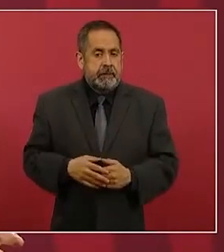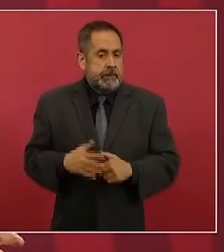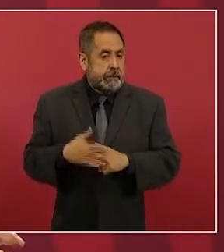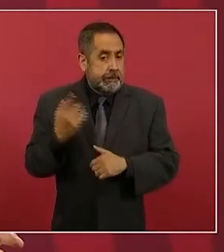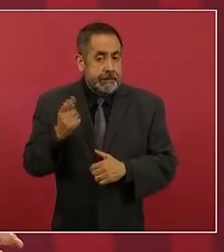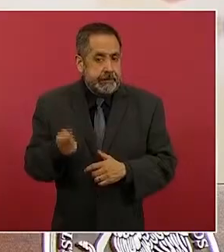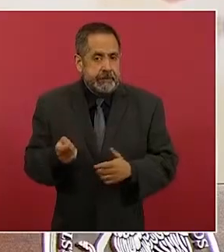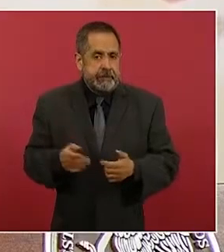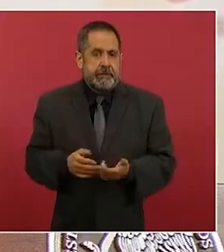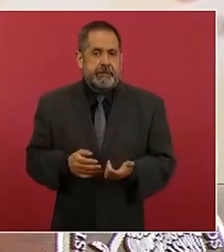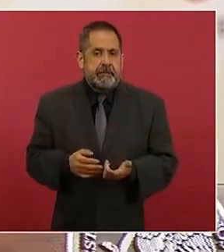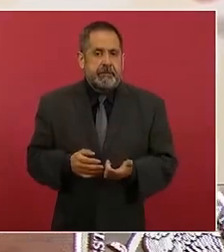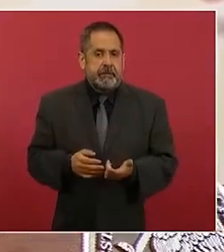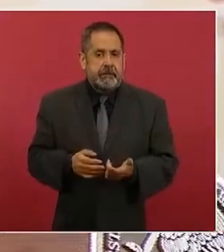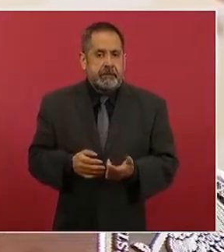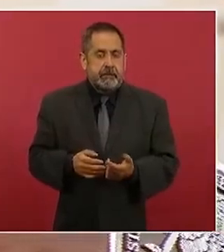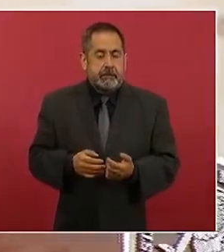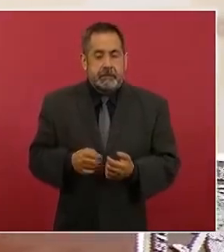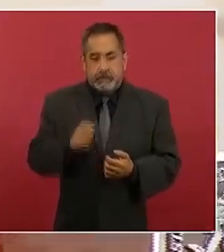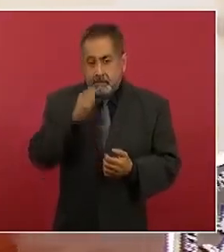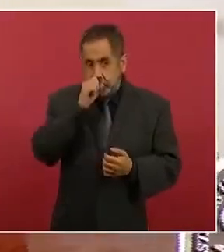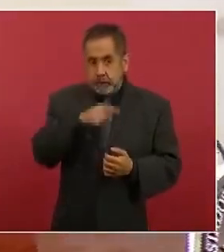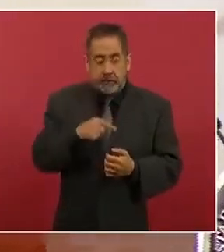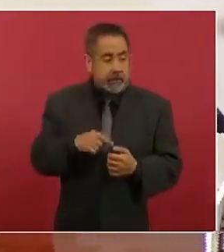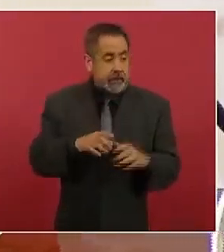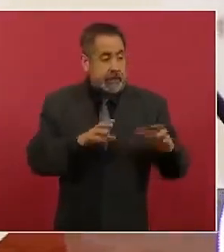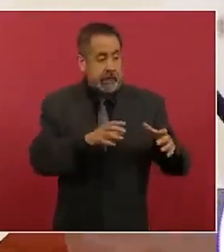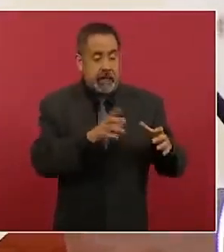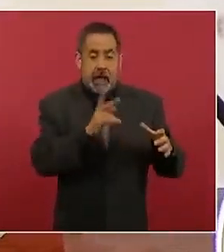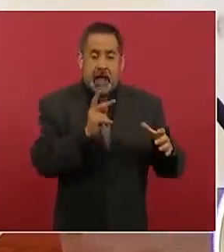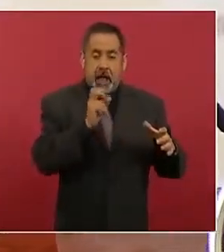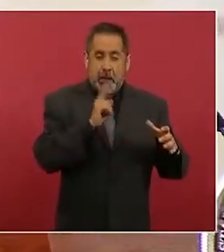porque también van negociando.